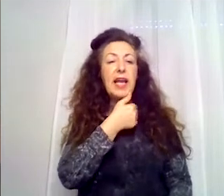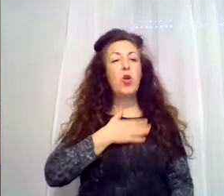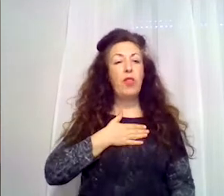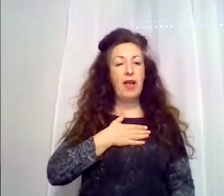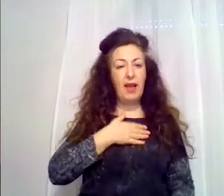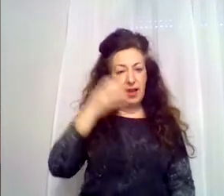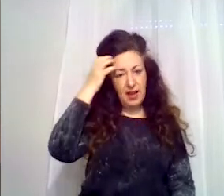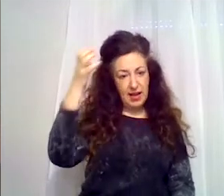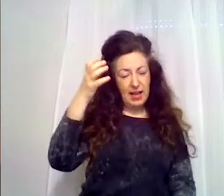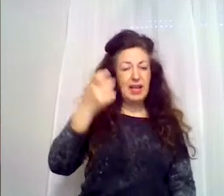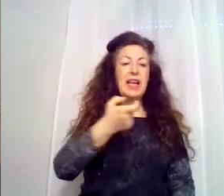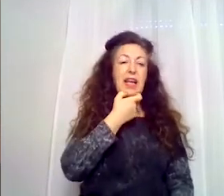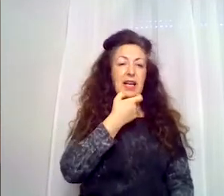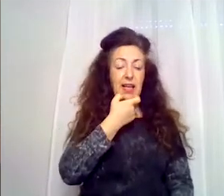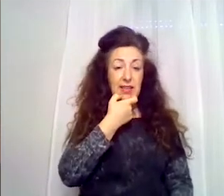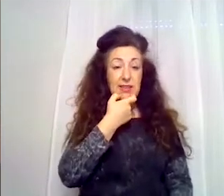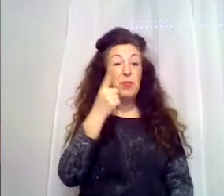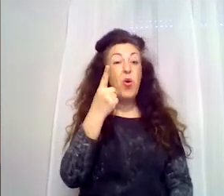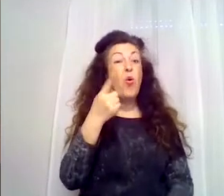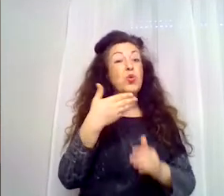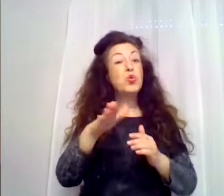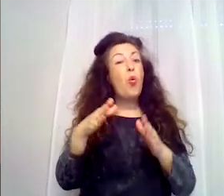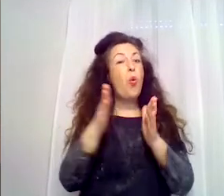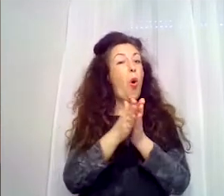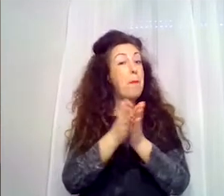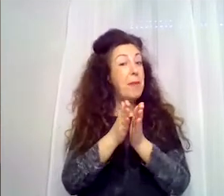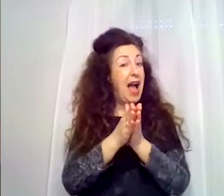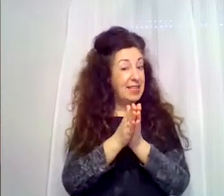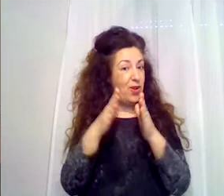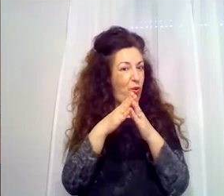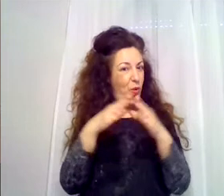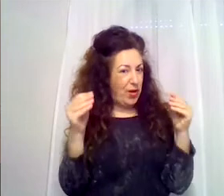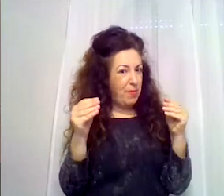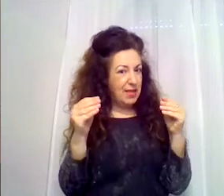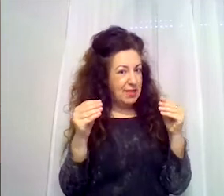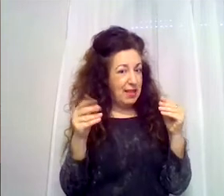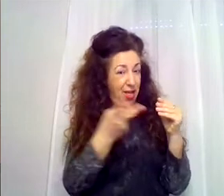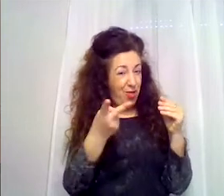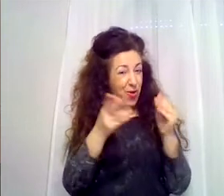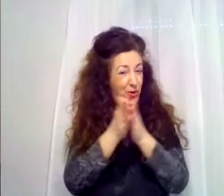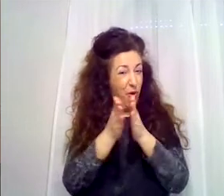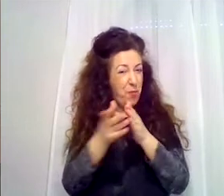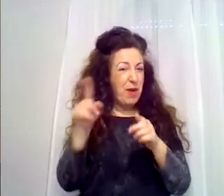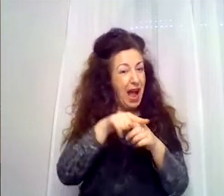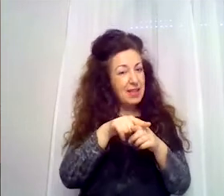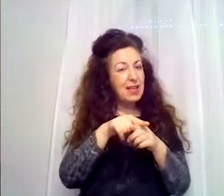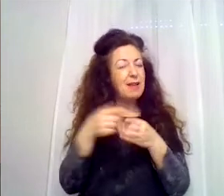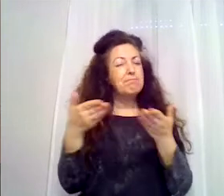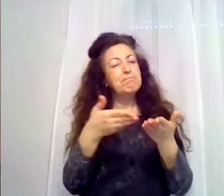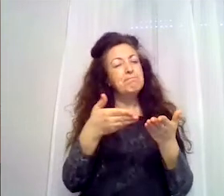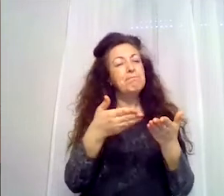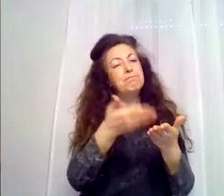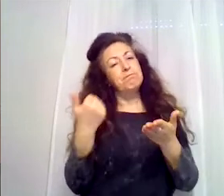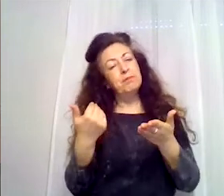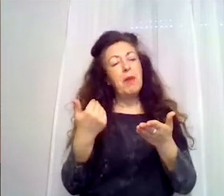en donde, pues siendo bastante joven, Christopher Marlowe entra en contacto con el servicio secreto inglés de la reina Isabel, ¿no? Sabemos